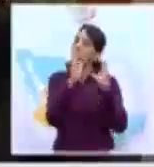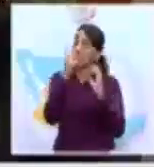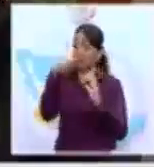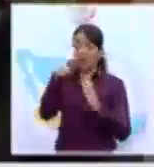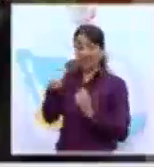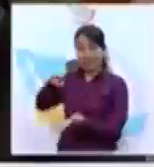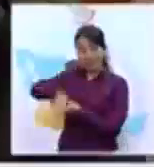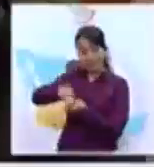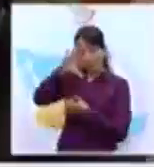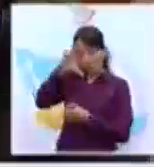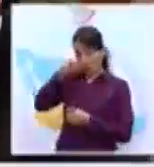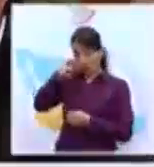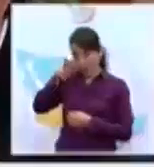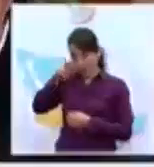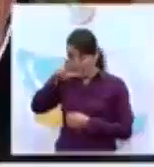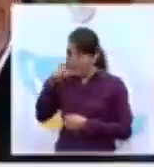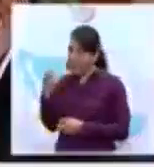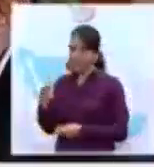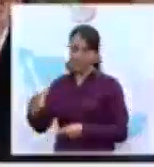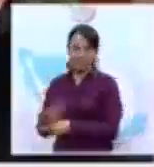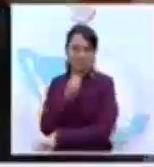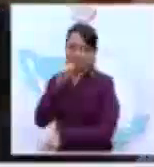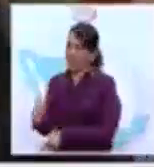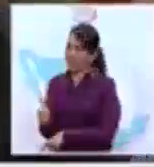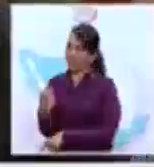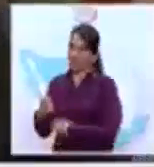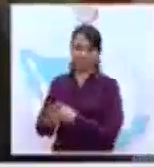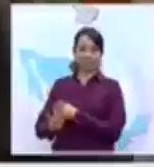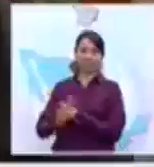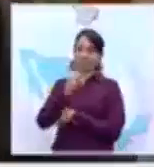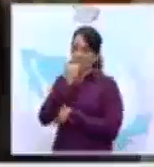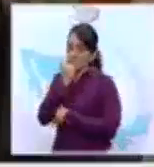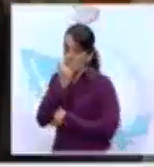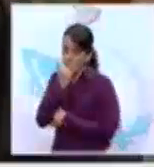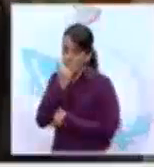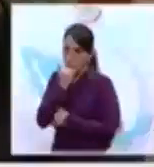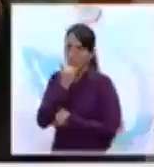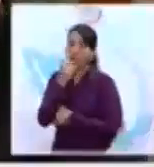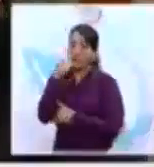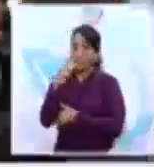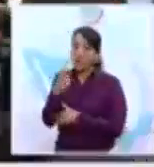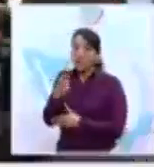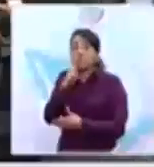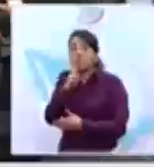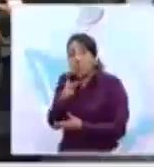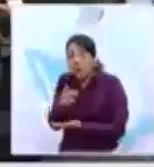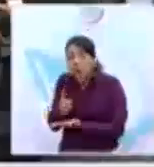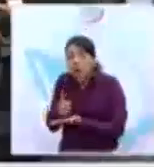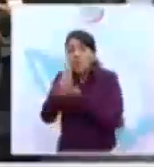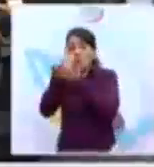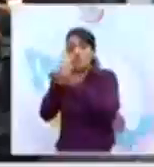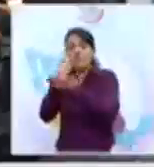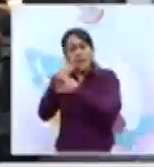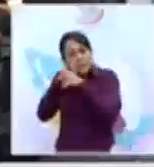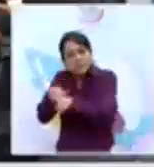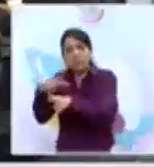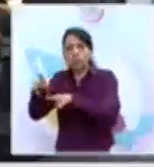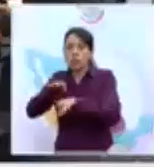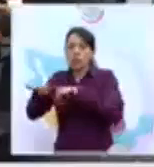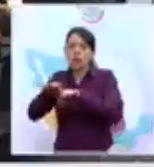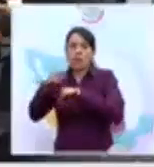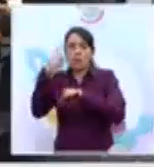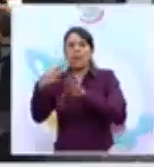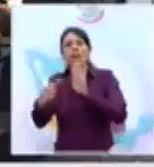absolutamente científico para que en efecto retroalimente la política pública con el dato concreto. Y yo